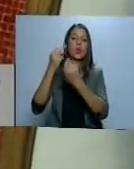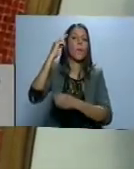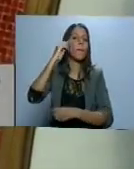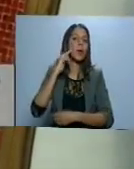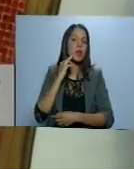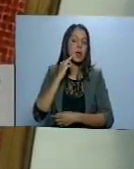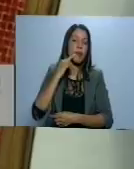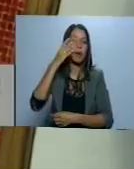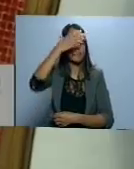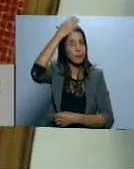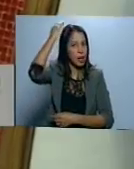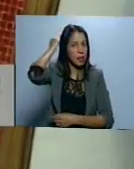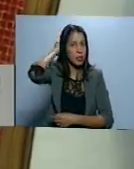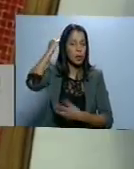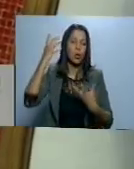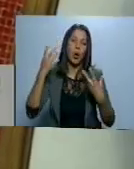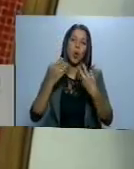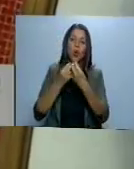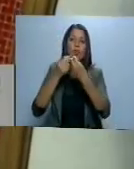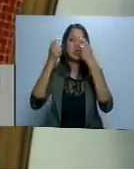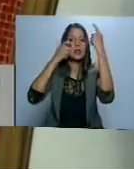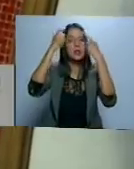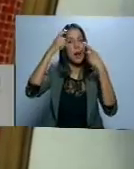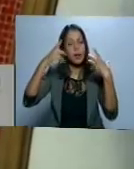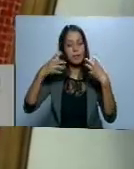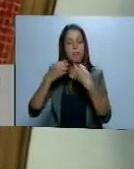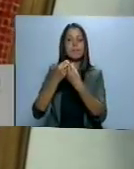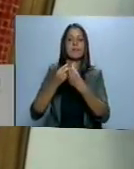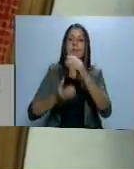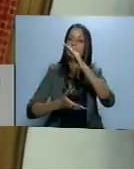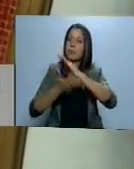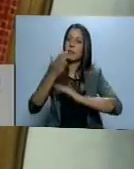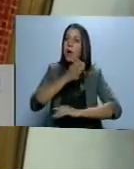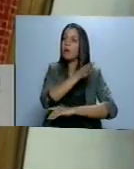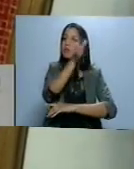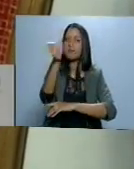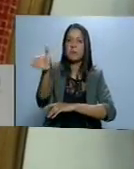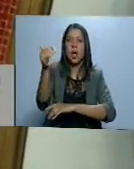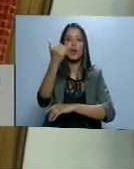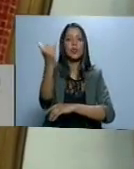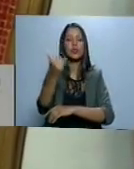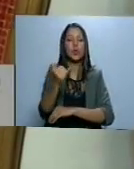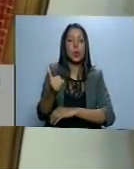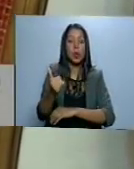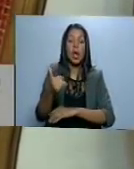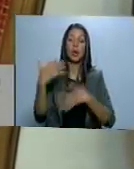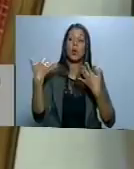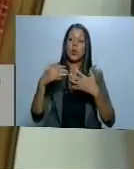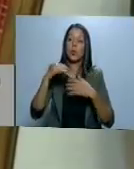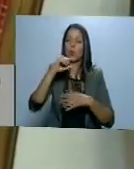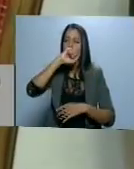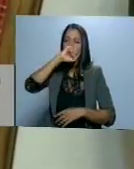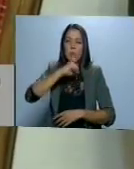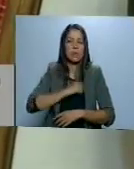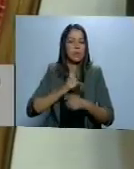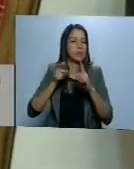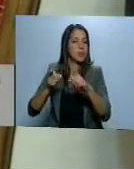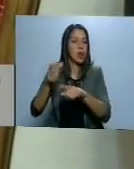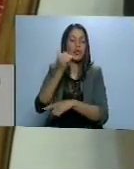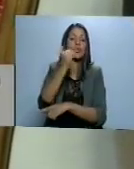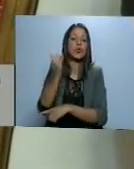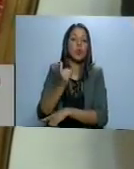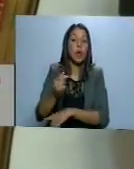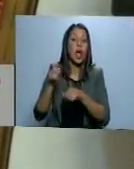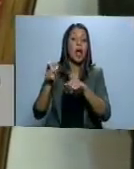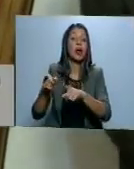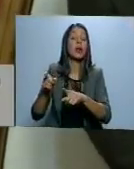vaya usted con el comandante Hugo Chávez a andar los caminos por un Estado que para nosotros es fundamental, porque allí